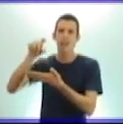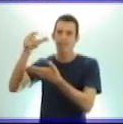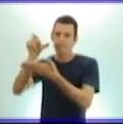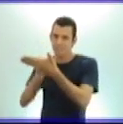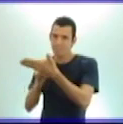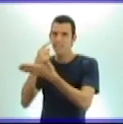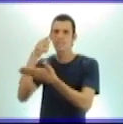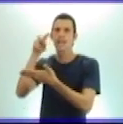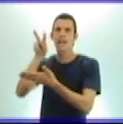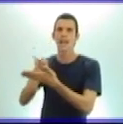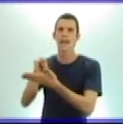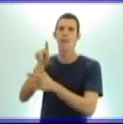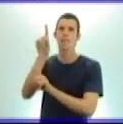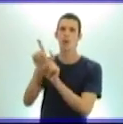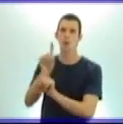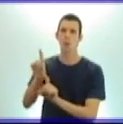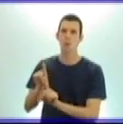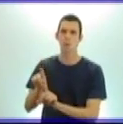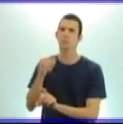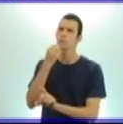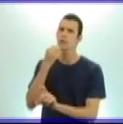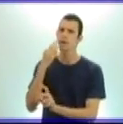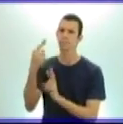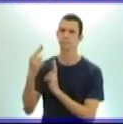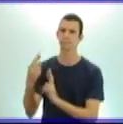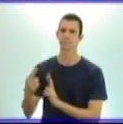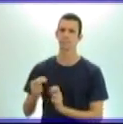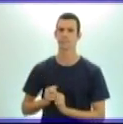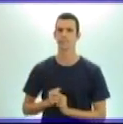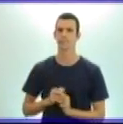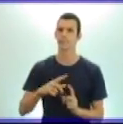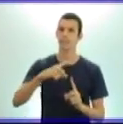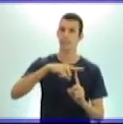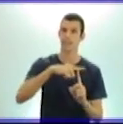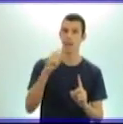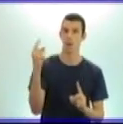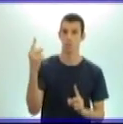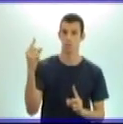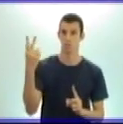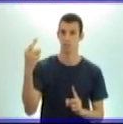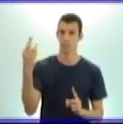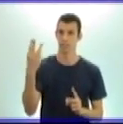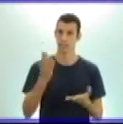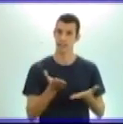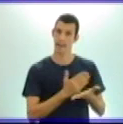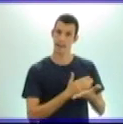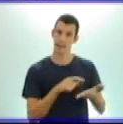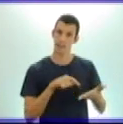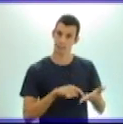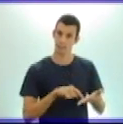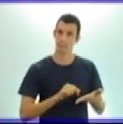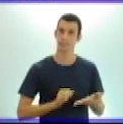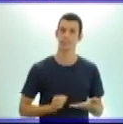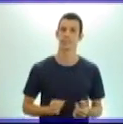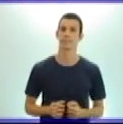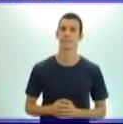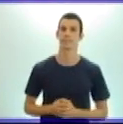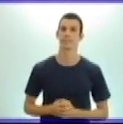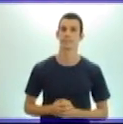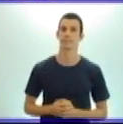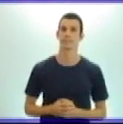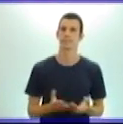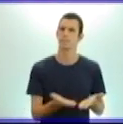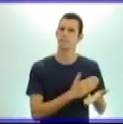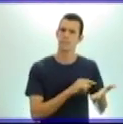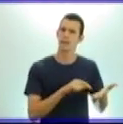son las actividades 1, 2 y 3 del libro de texto, que están en la